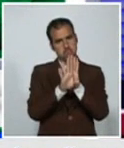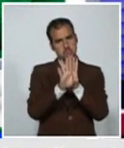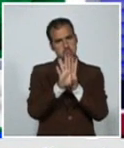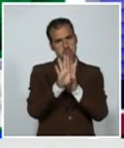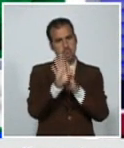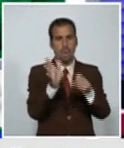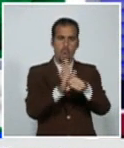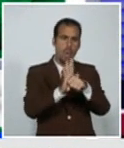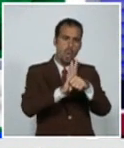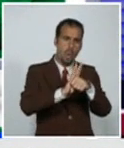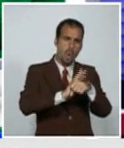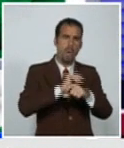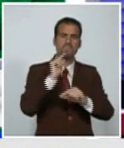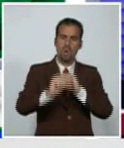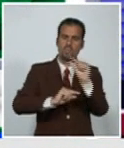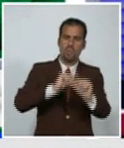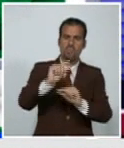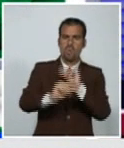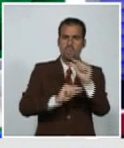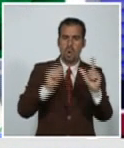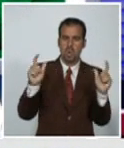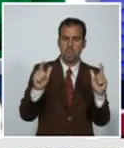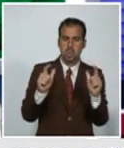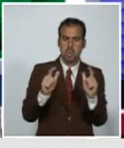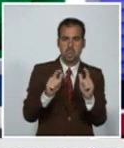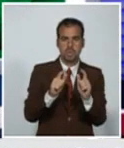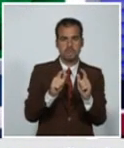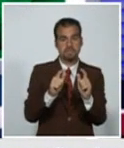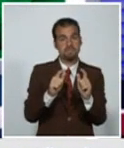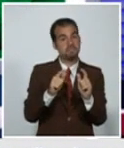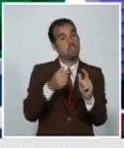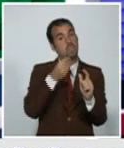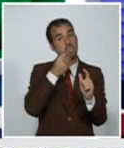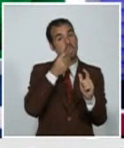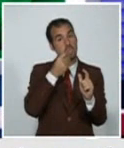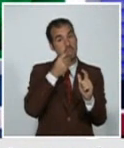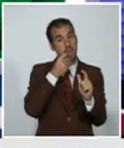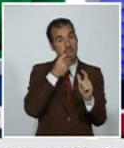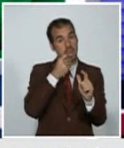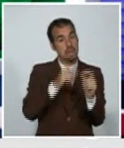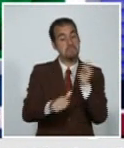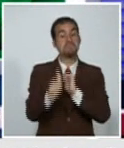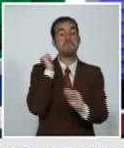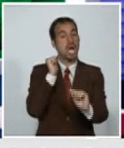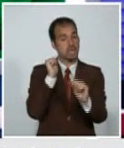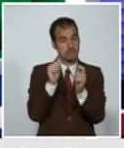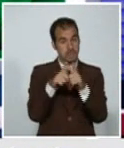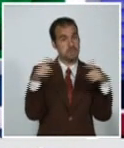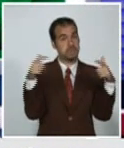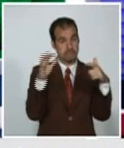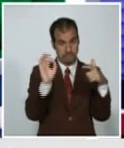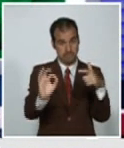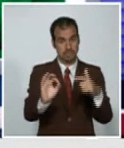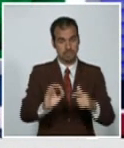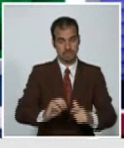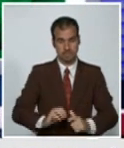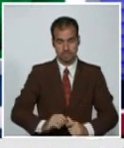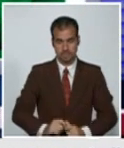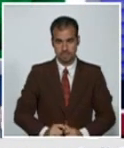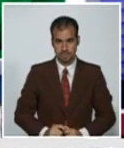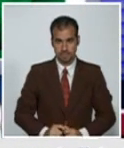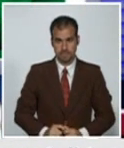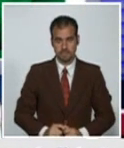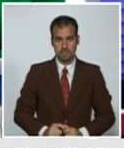favorable, pues en un momento determinado se pueden complicar, como se ha demostrado por esta característica de esta